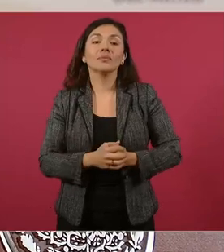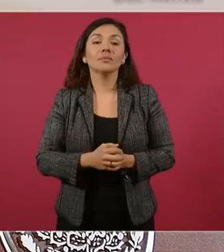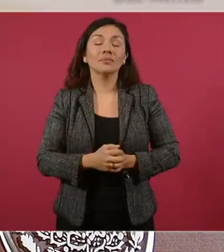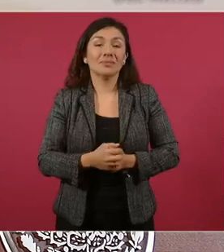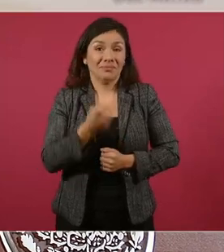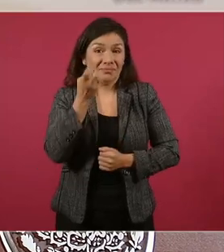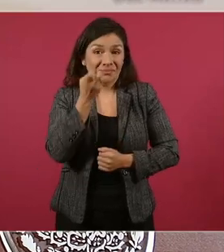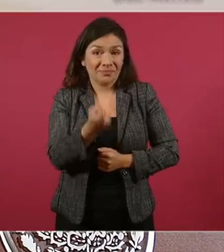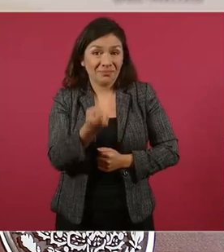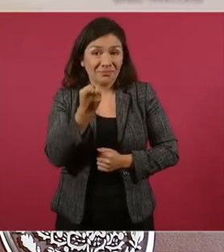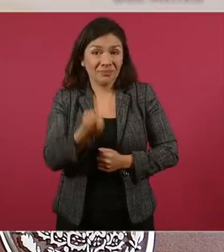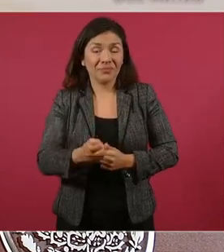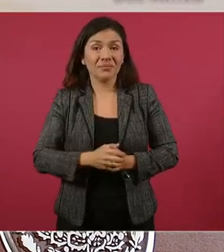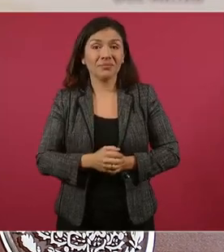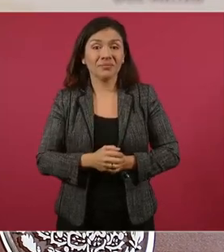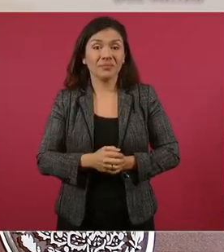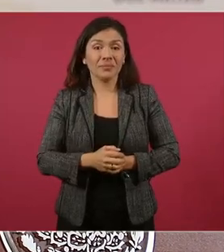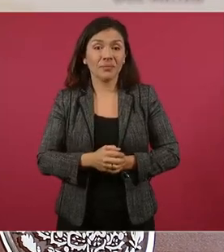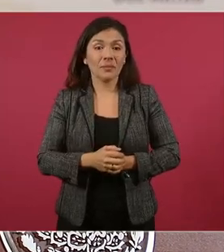es que